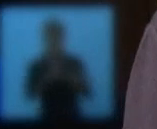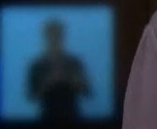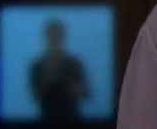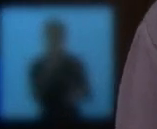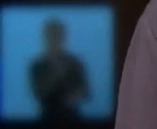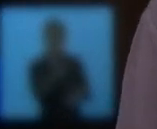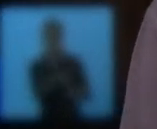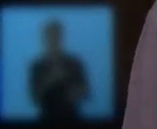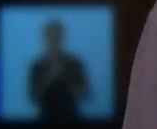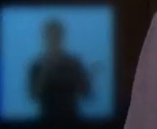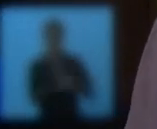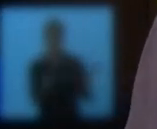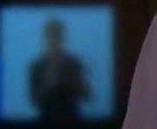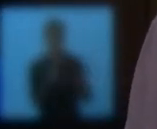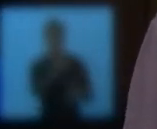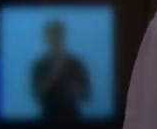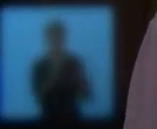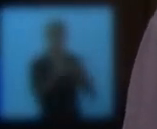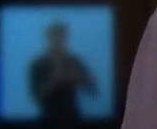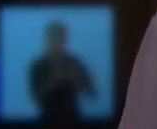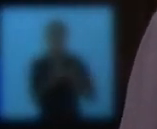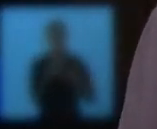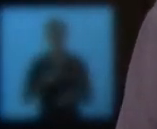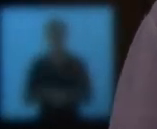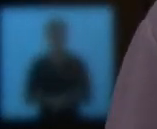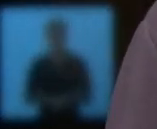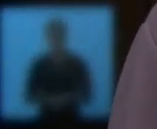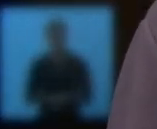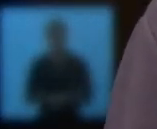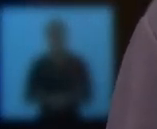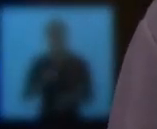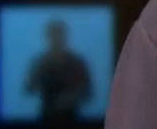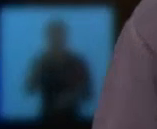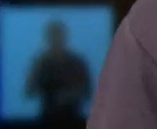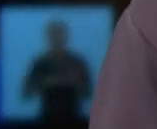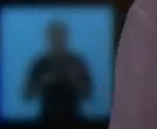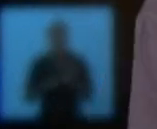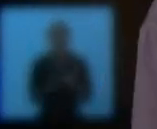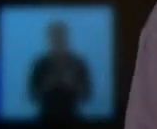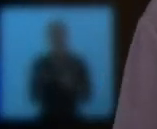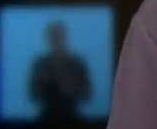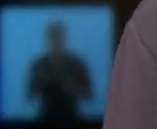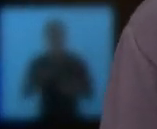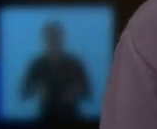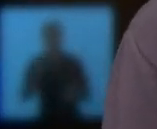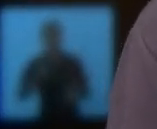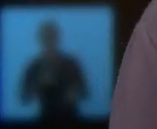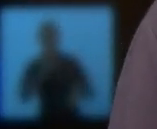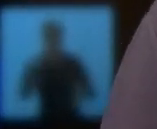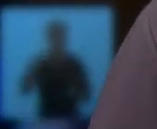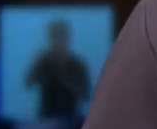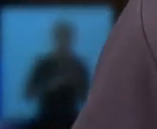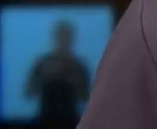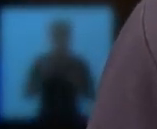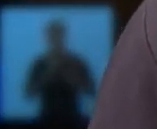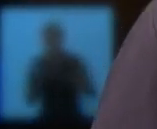se nos pasa, ¿no? También una cuestión de este formato es que nunca mostraban la cámara de los otros candidatos mientras hablaba alguno de los candidatos. En este sentido,